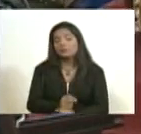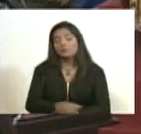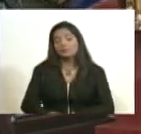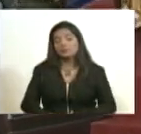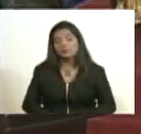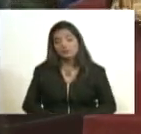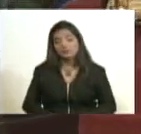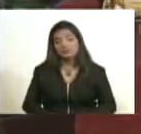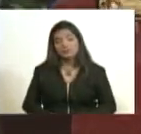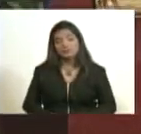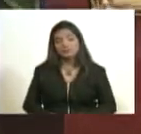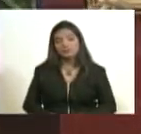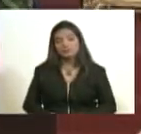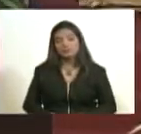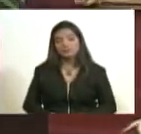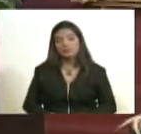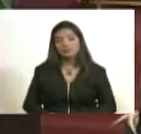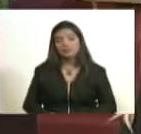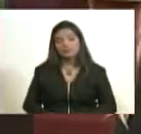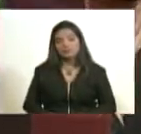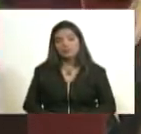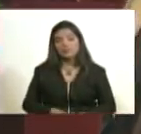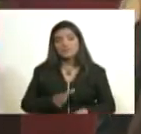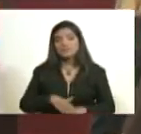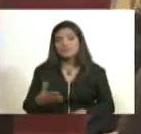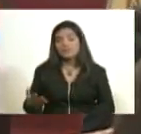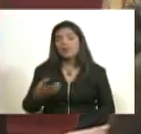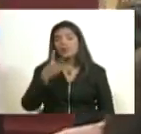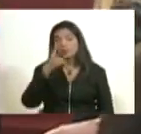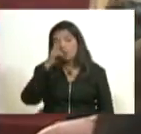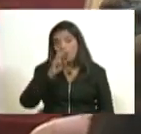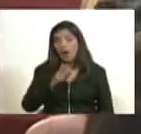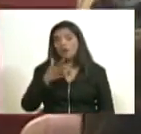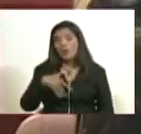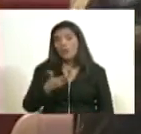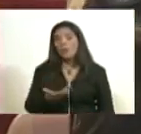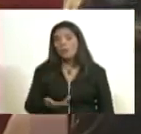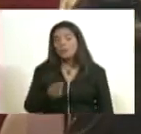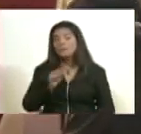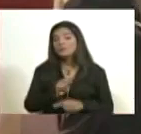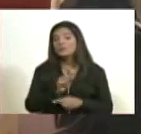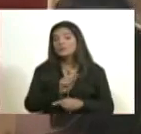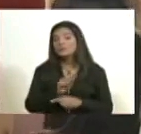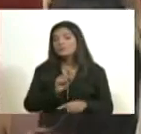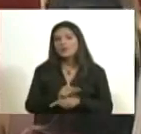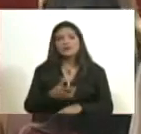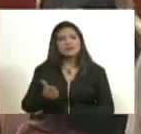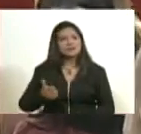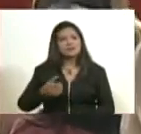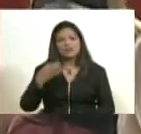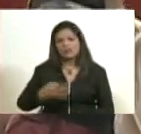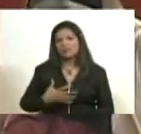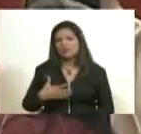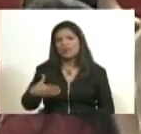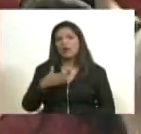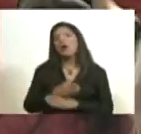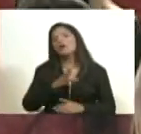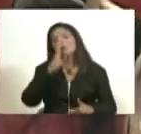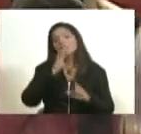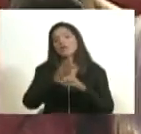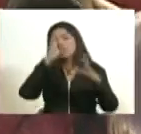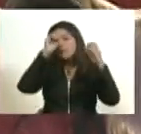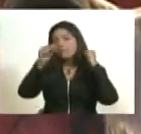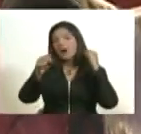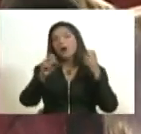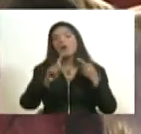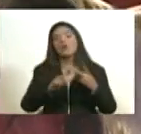que obran a nuestro favor, porque son dos años que podemos enfrentar la agresión cada vez que queramos, con el embajador, con